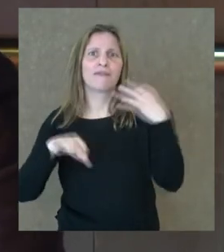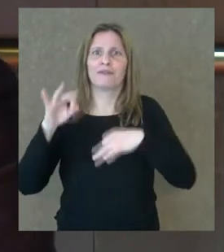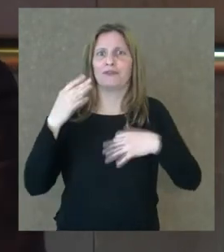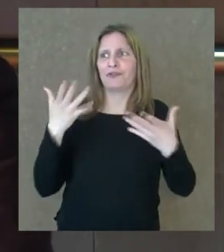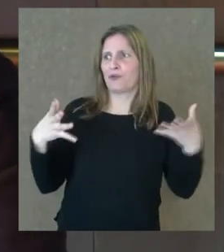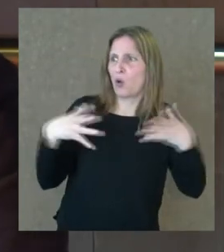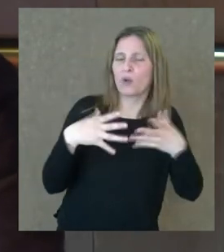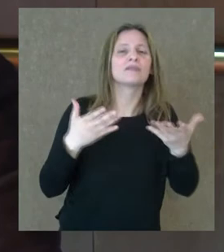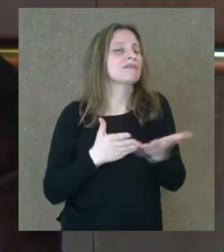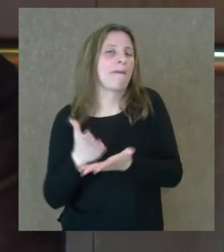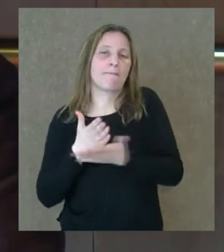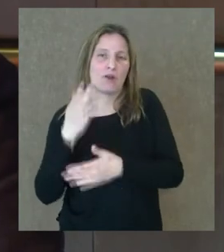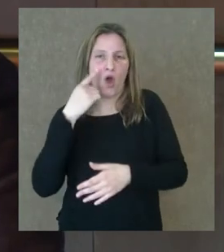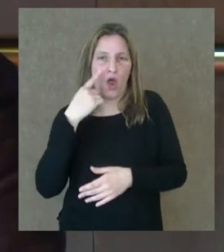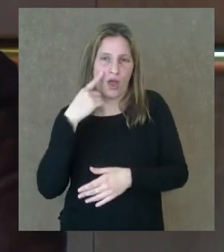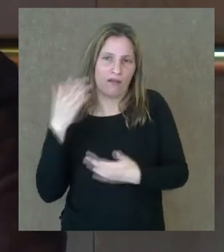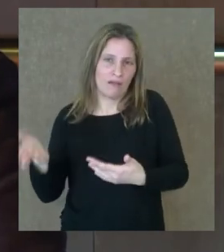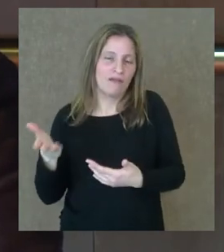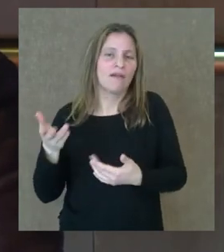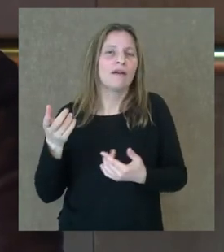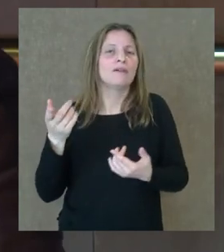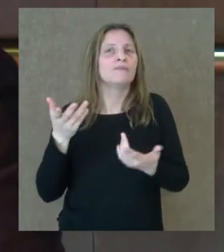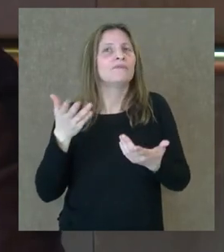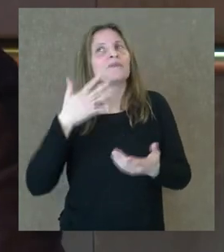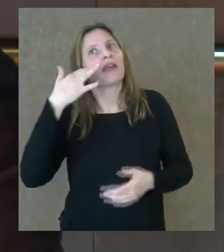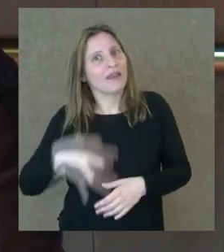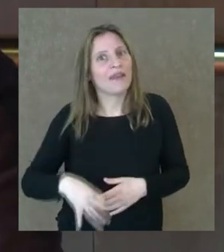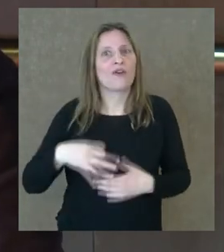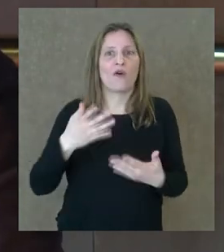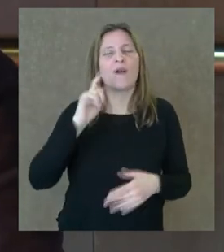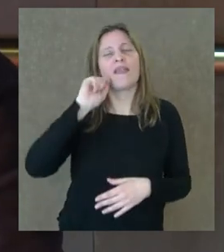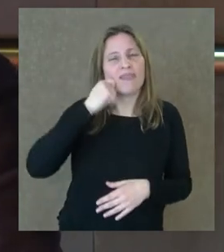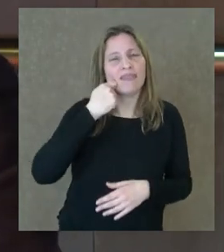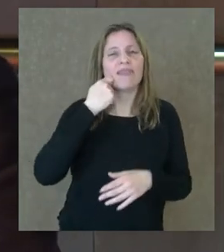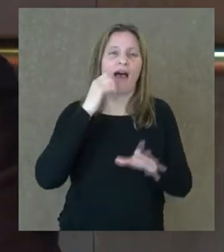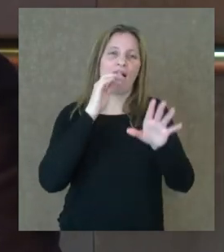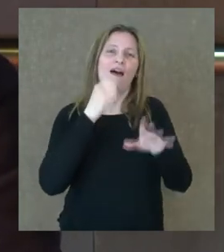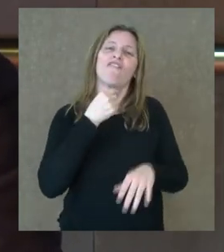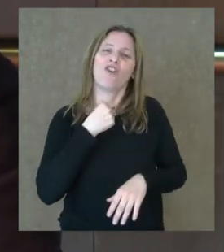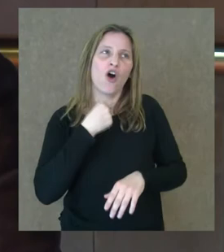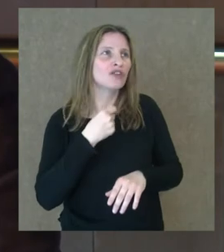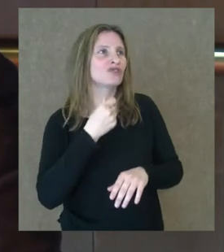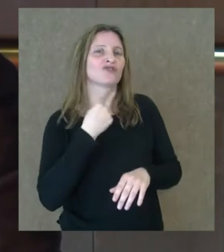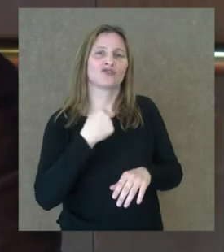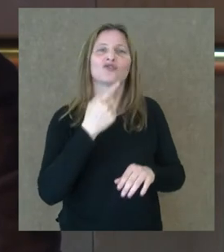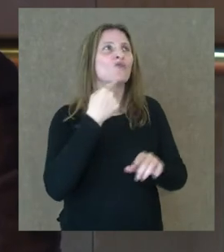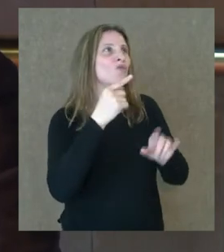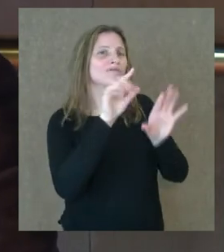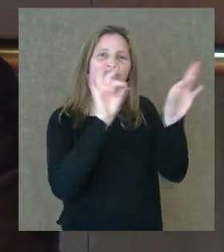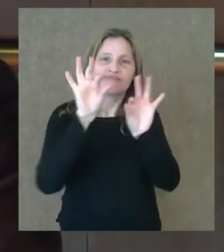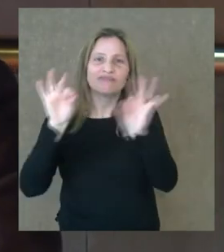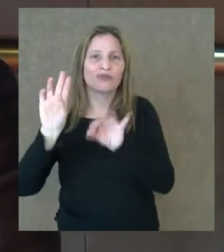en el elenco siempre nos estamos cruzando pero son todos este yo creo que es una muy linda selección de voces uruguayas